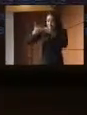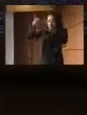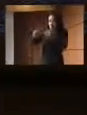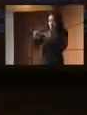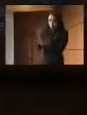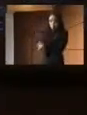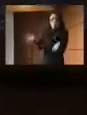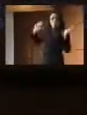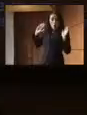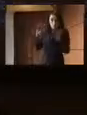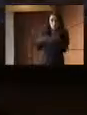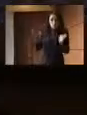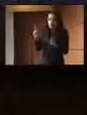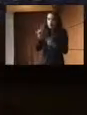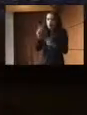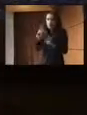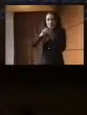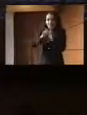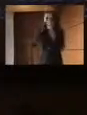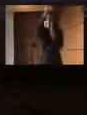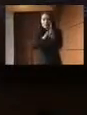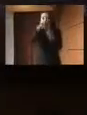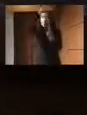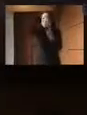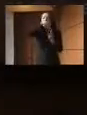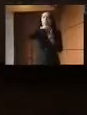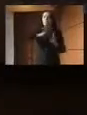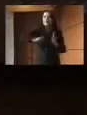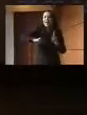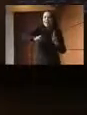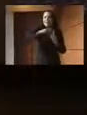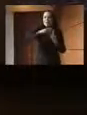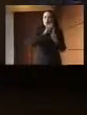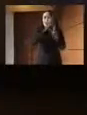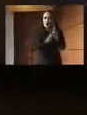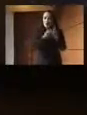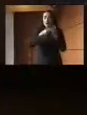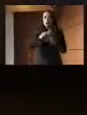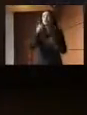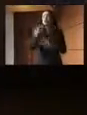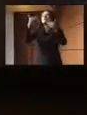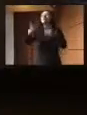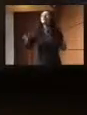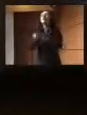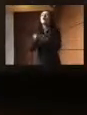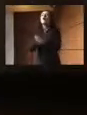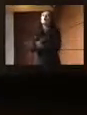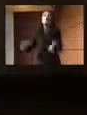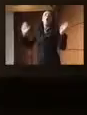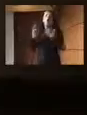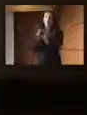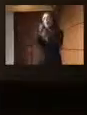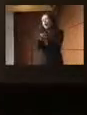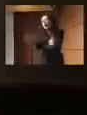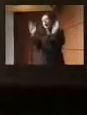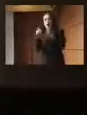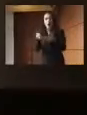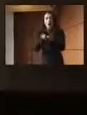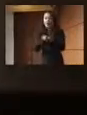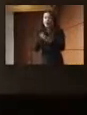trata de personas con discapacidad como sujetos de derechos. En el momento en que hablamos de la discapacidad como objeto, se nos van colando, sin